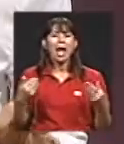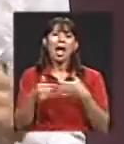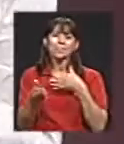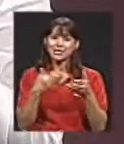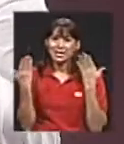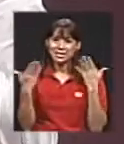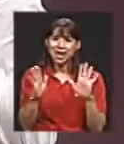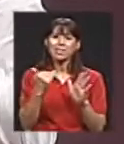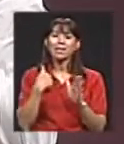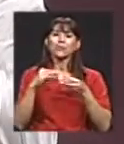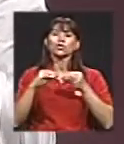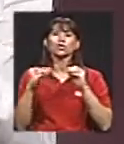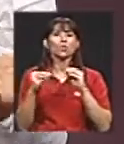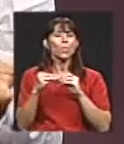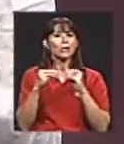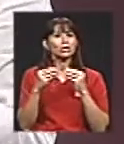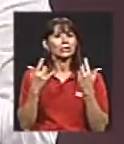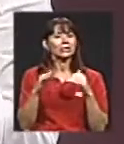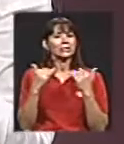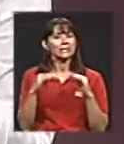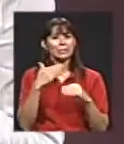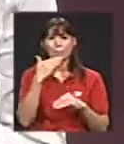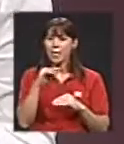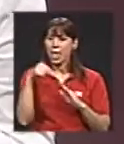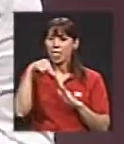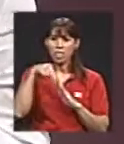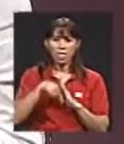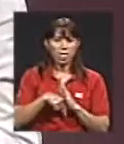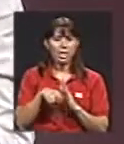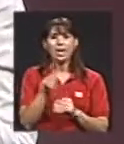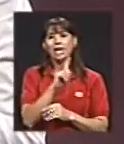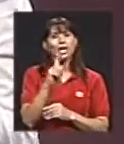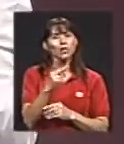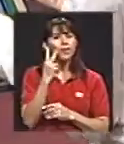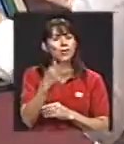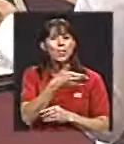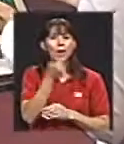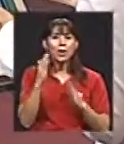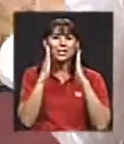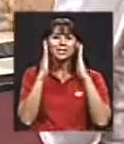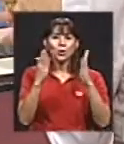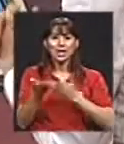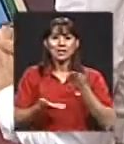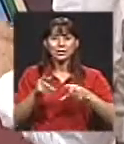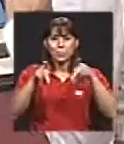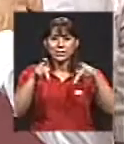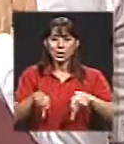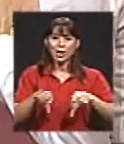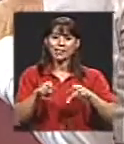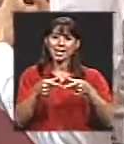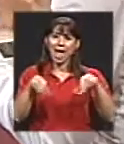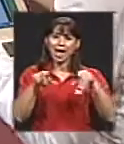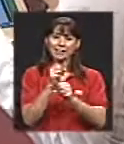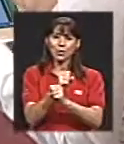rojo este y no se vio la mejora en el servicio a las personas aseguradas quien refleja eso que refleja